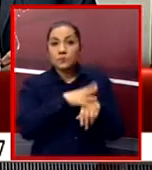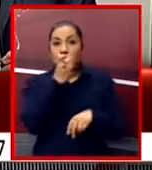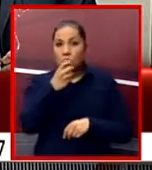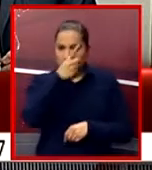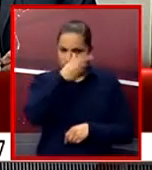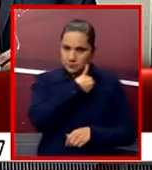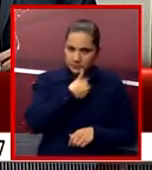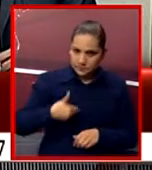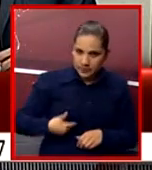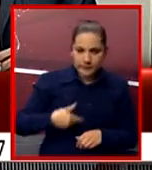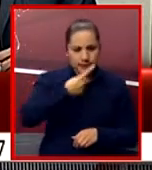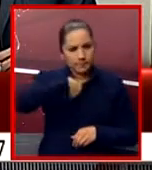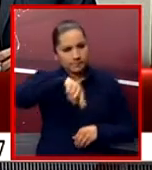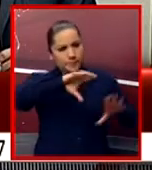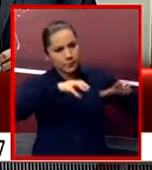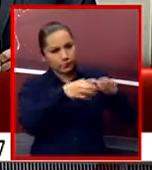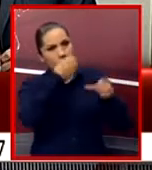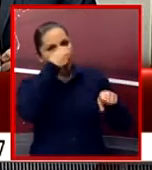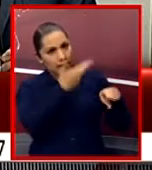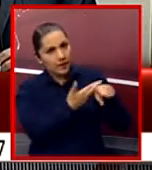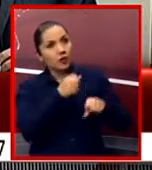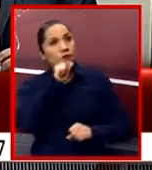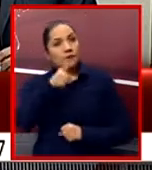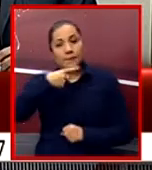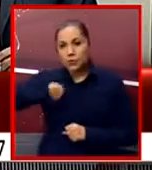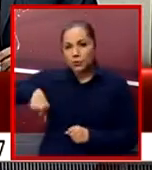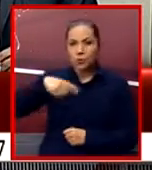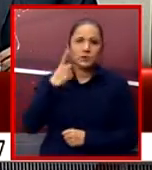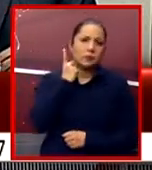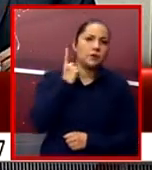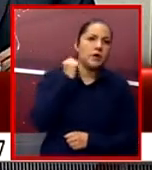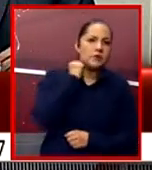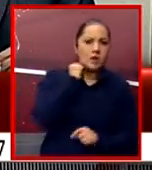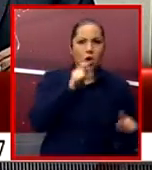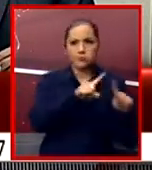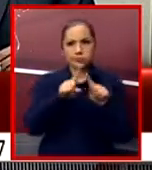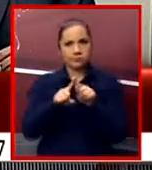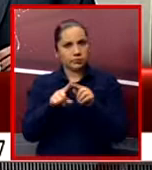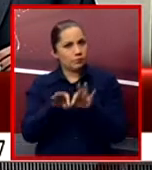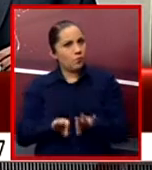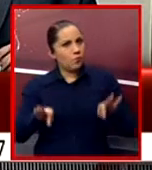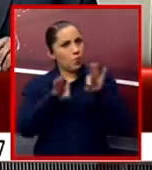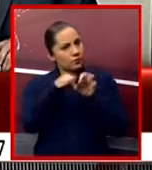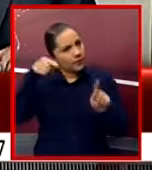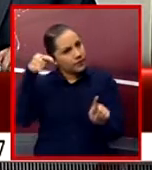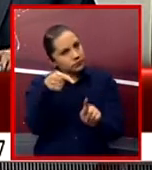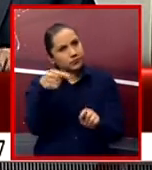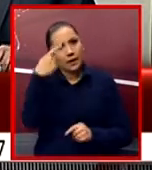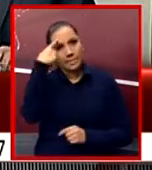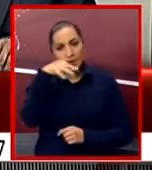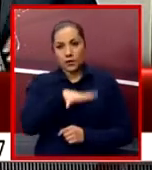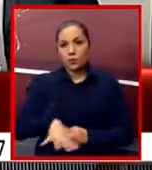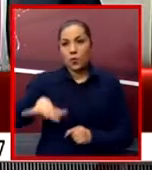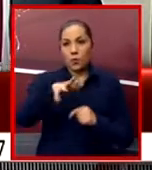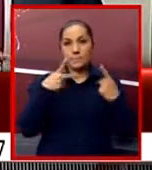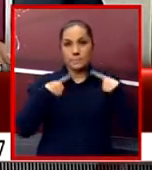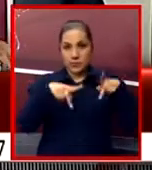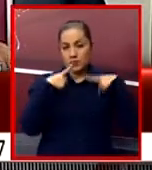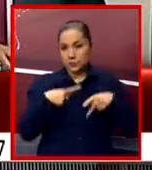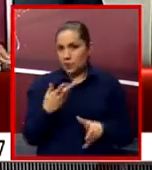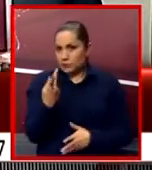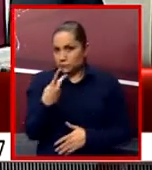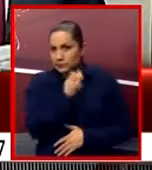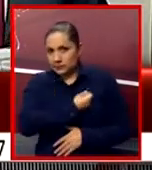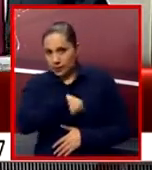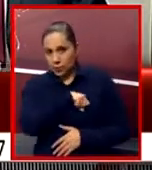como el Legislativo debemos de tener la visión de velar por la salud de todos los mexicanos. Sabemos que la salud es parte primordial para